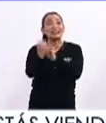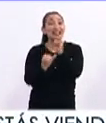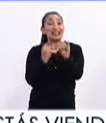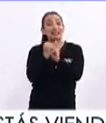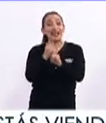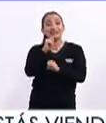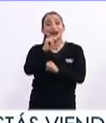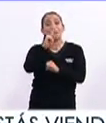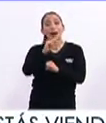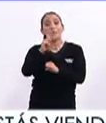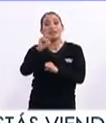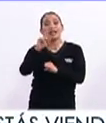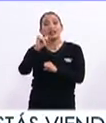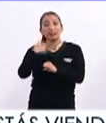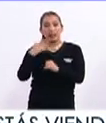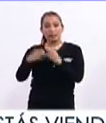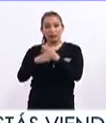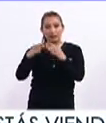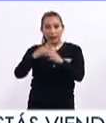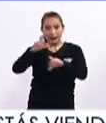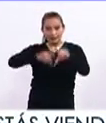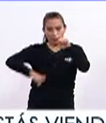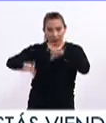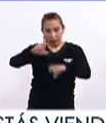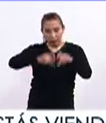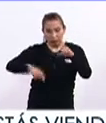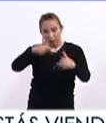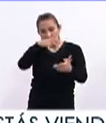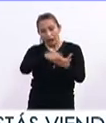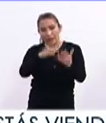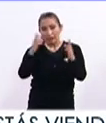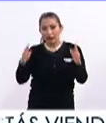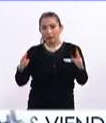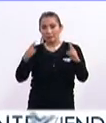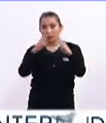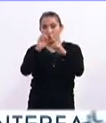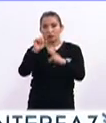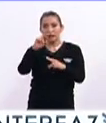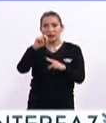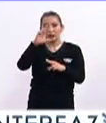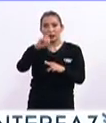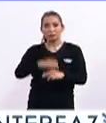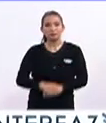Internacional de la Tabla Periódica de Elementos Químicos en la sede parisina de la UNESCO.